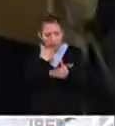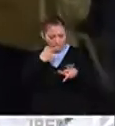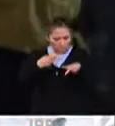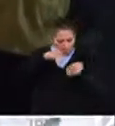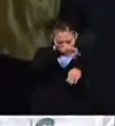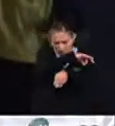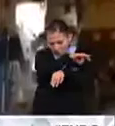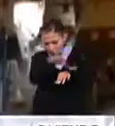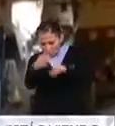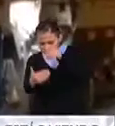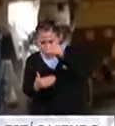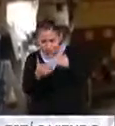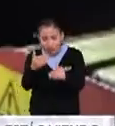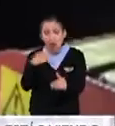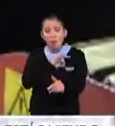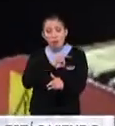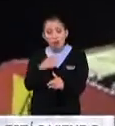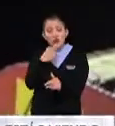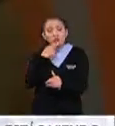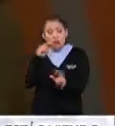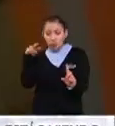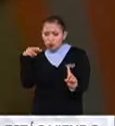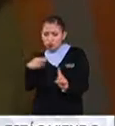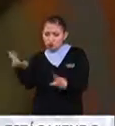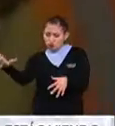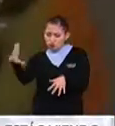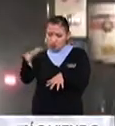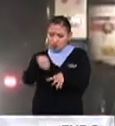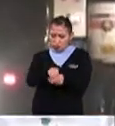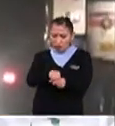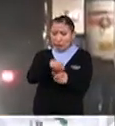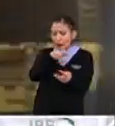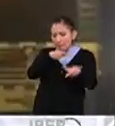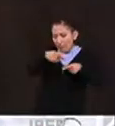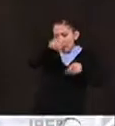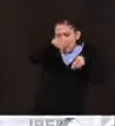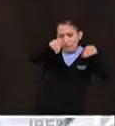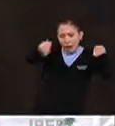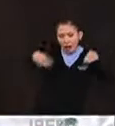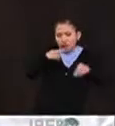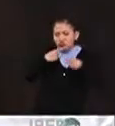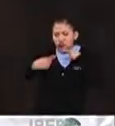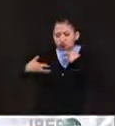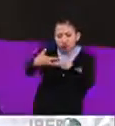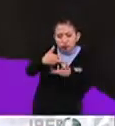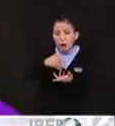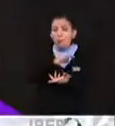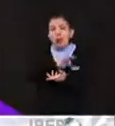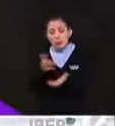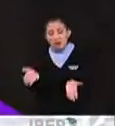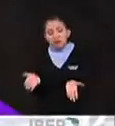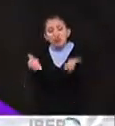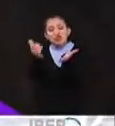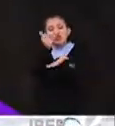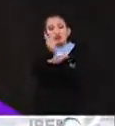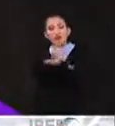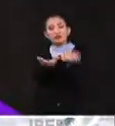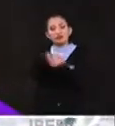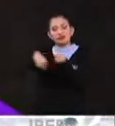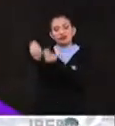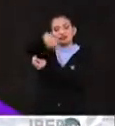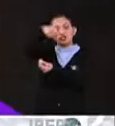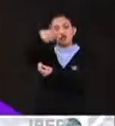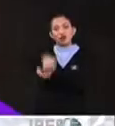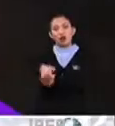planeadas y desarrolladas, incluso aplicando enfoques integrados de planificación y la gestión, pueden fomentar ciudades